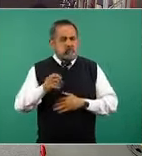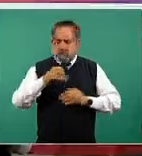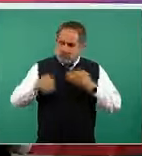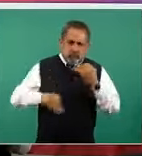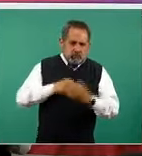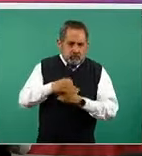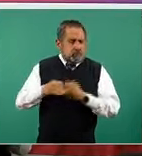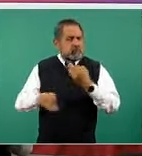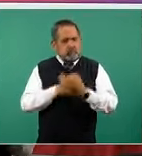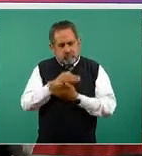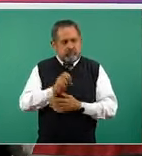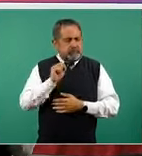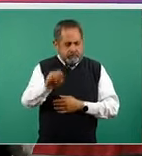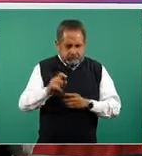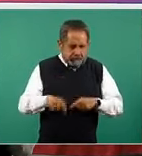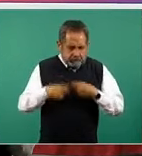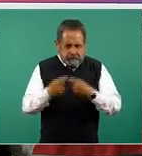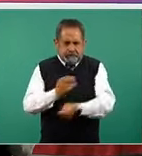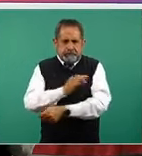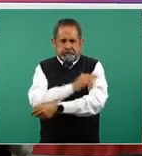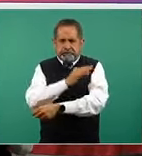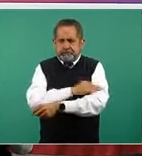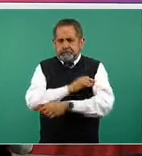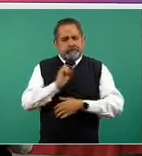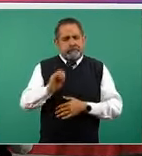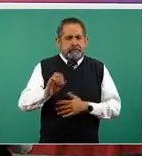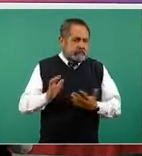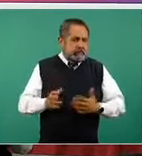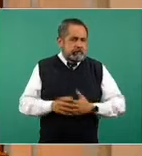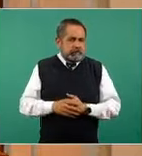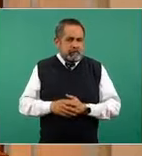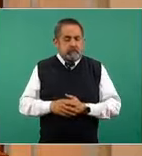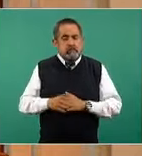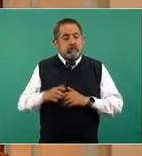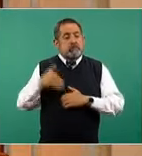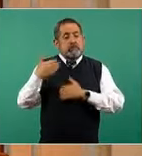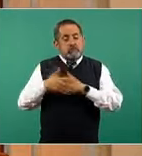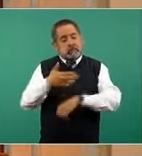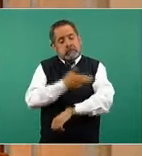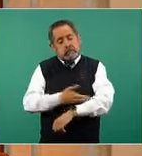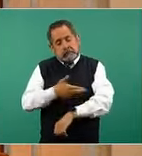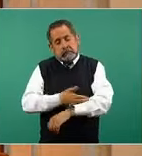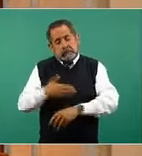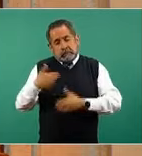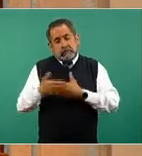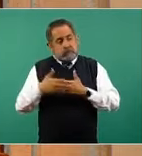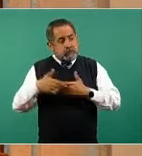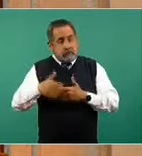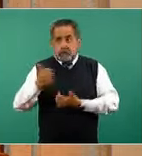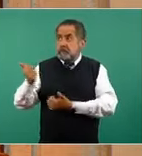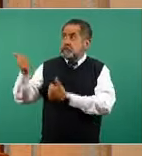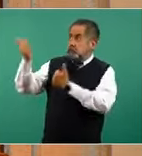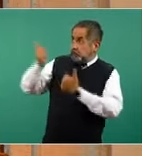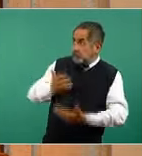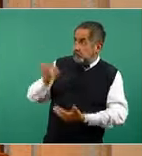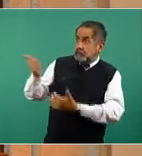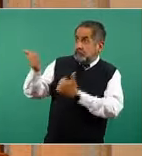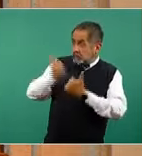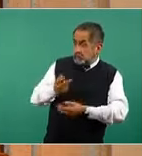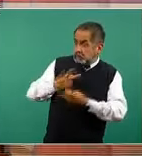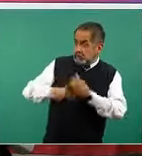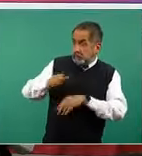en su momento vamos a ser vacunados, y que en la medida que en siguientes semanas y meses continúen llegando los embarques, y que